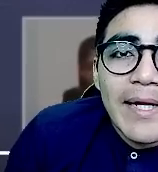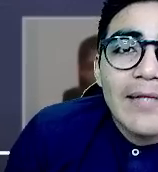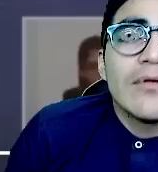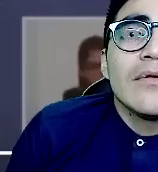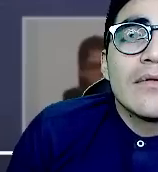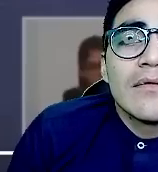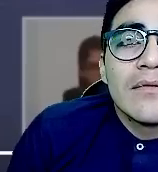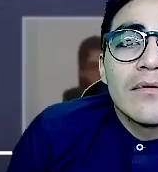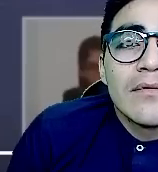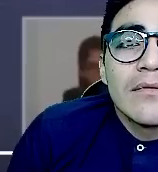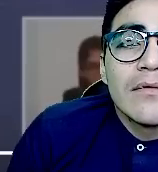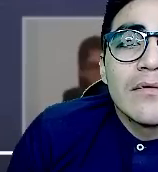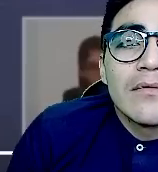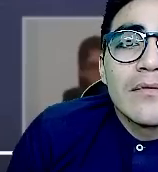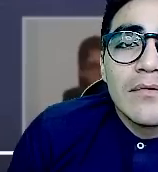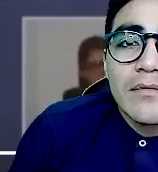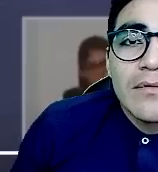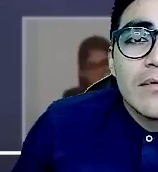sea, parando